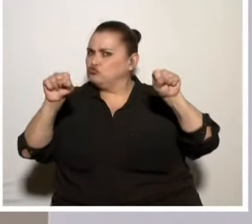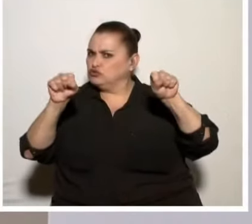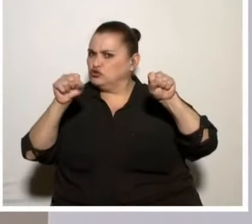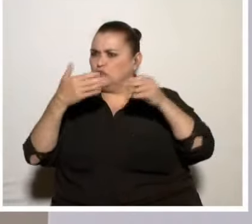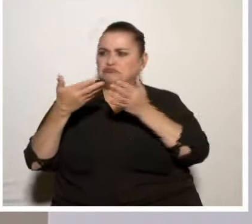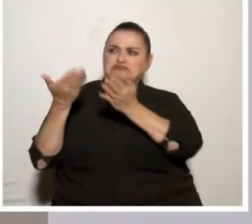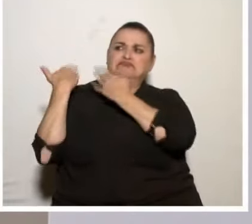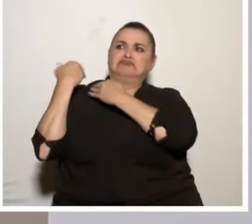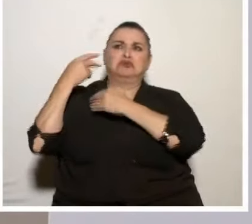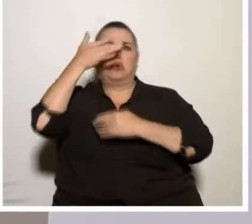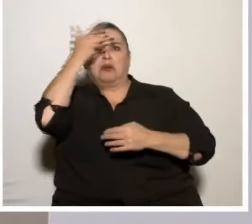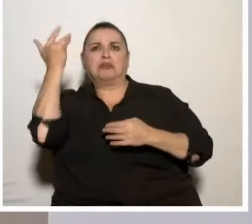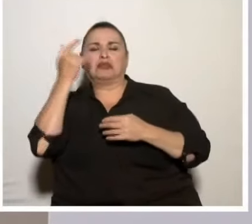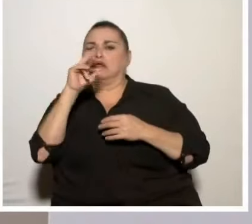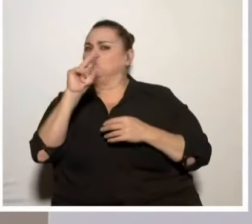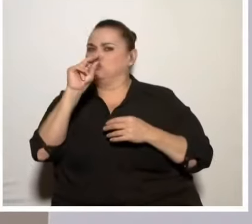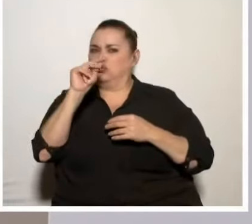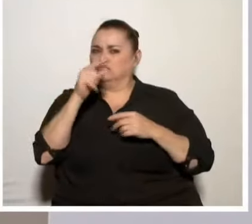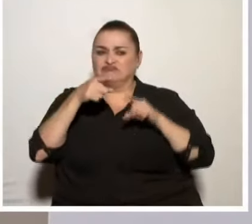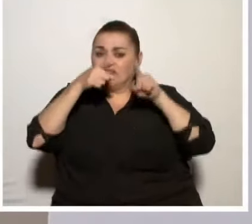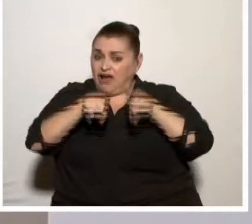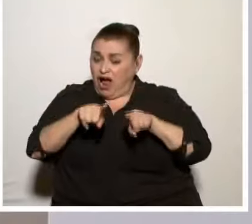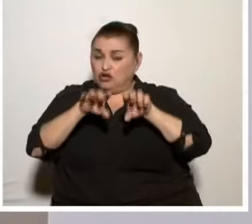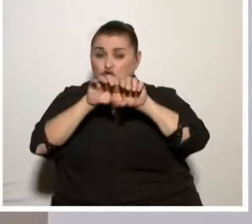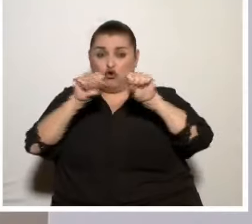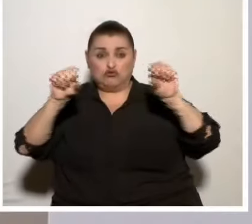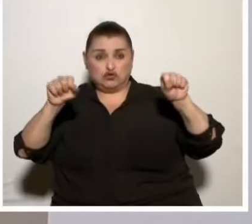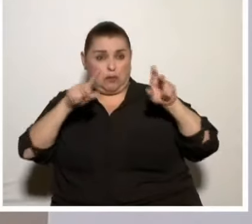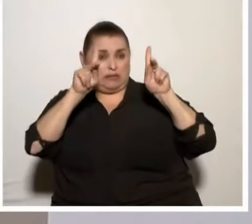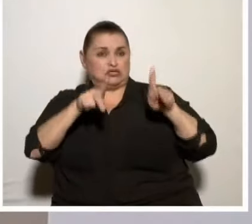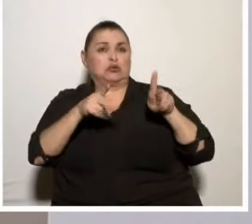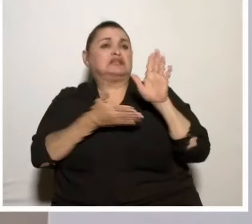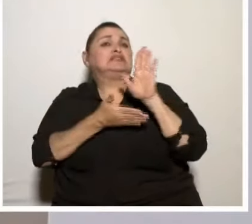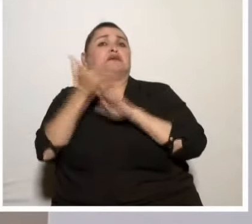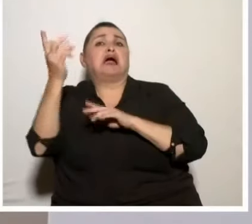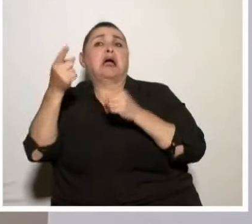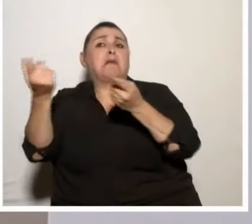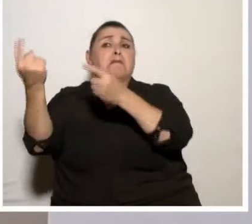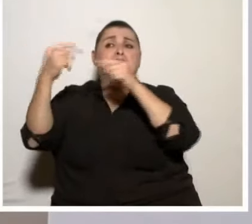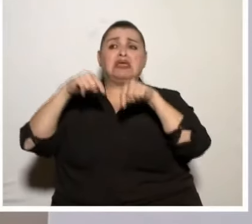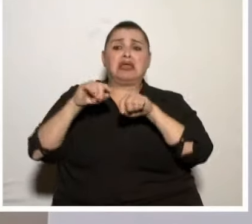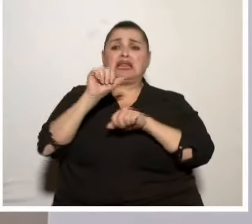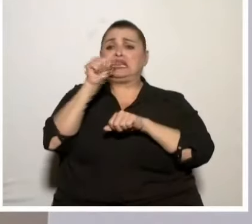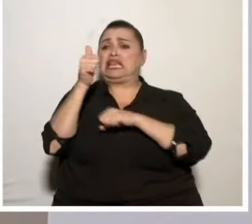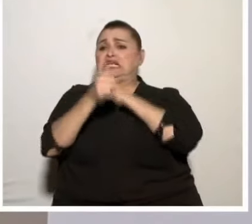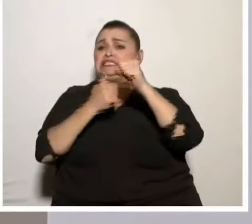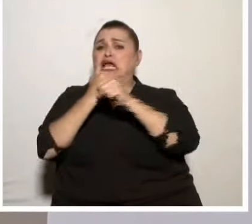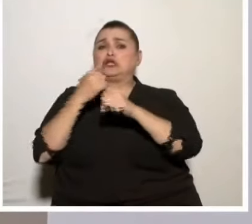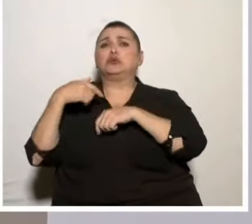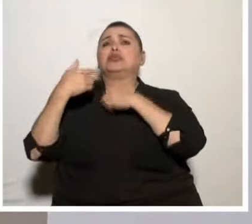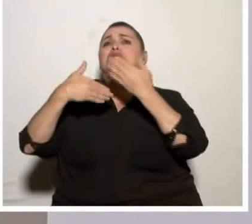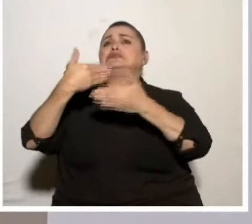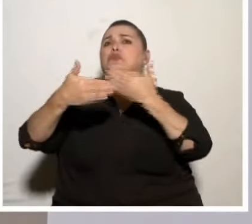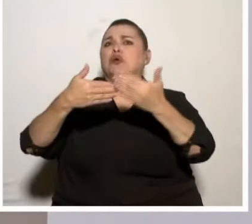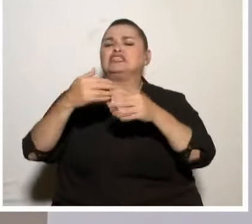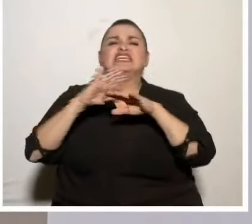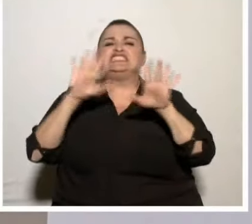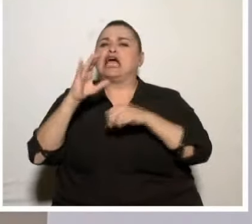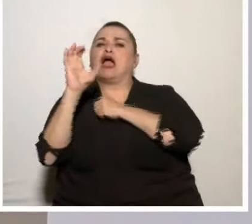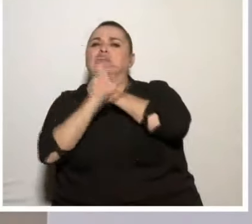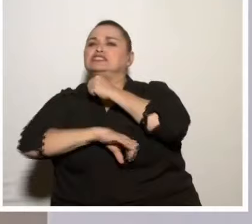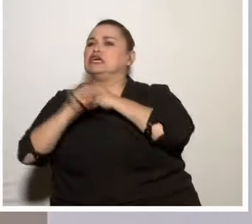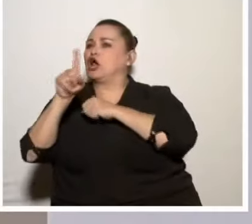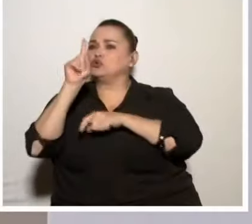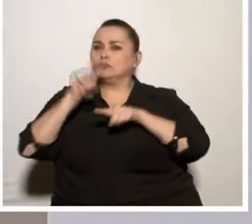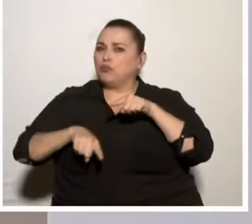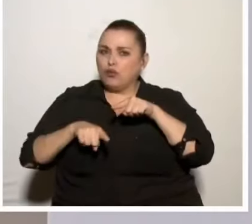es posible que con un acto de corrupción las personas se van, regresan 10 años después y ya no se les puede perseguir